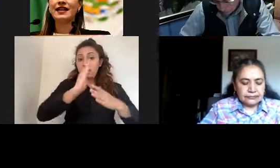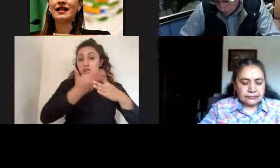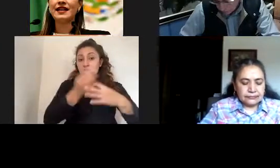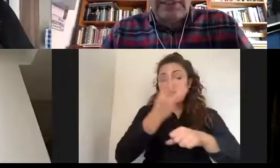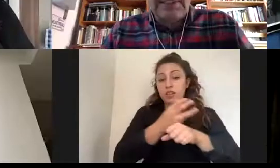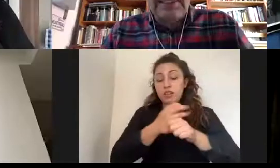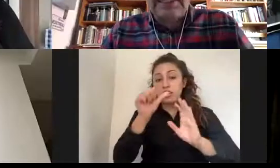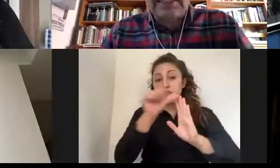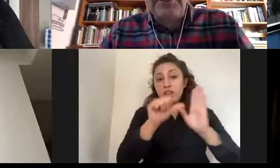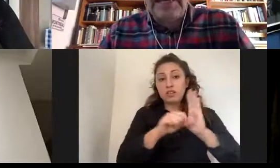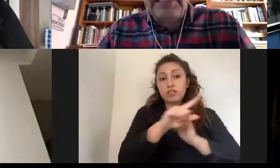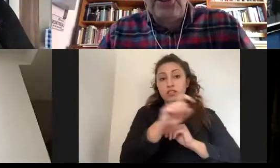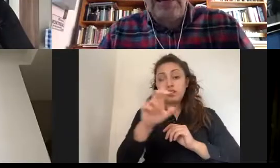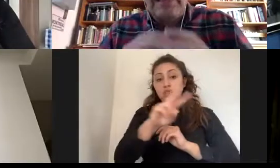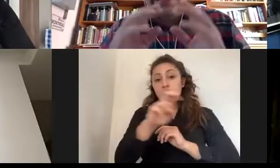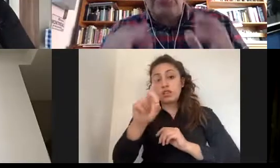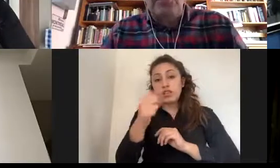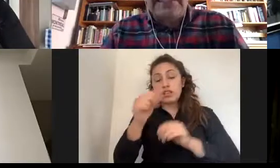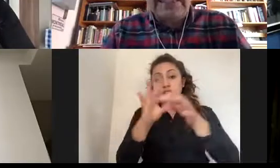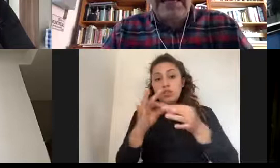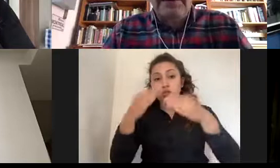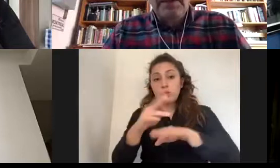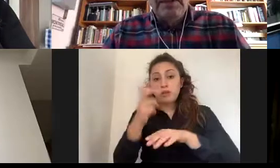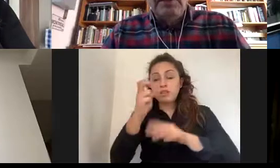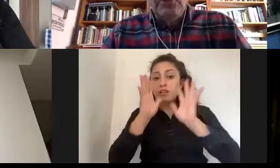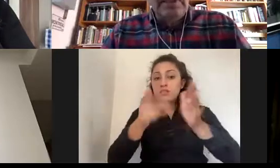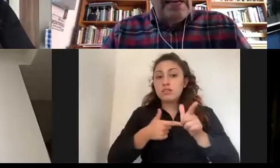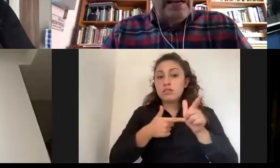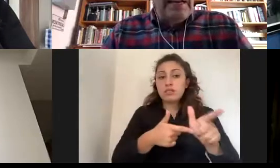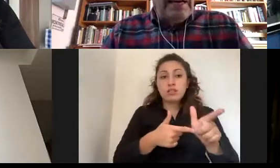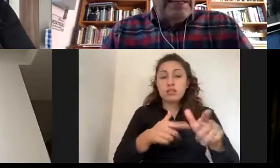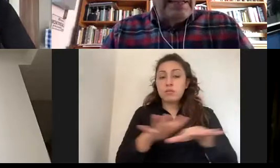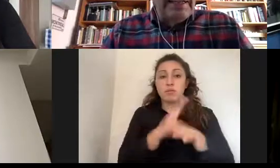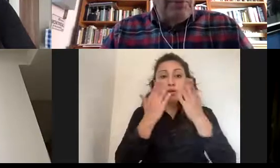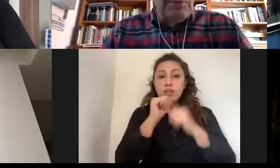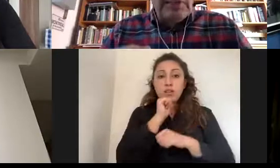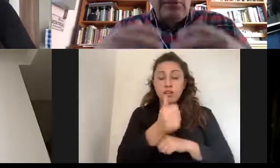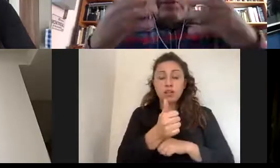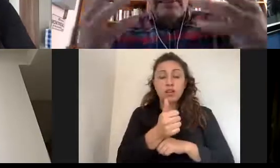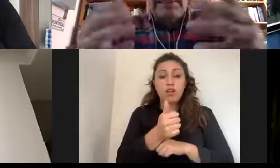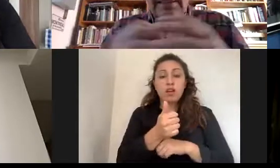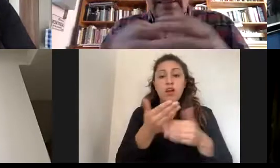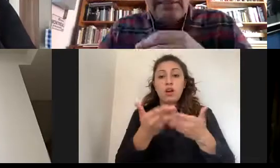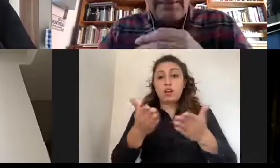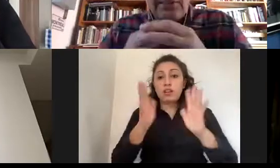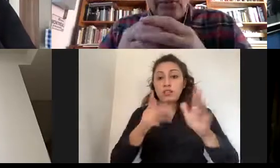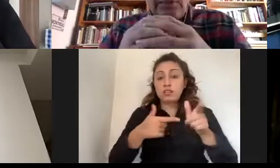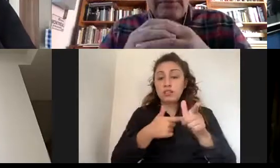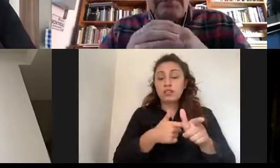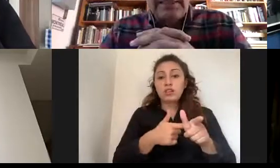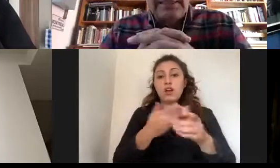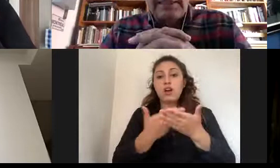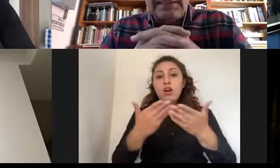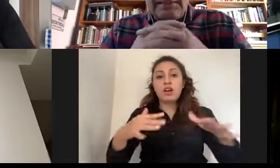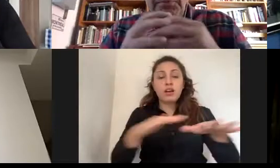artículo 236 que se refiere a eso, la deja como está. Entonces, al dejarla como está, lo que se están incrementando son